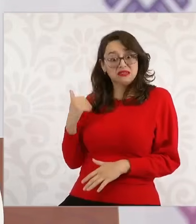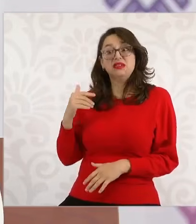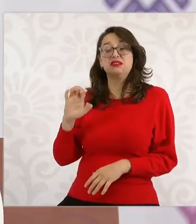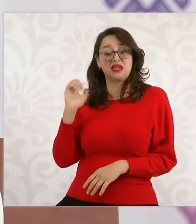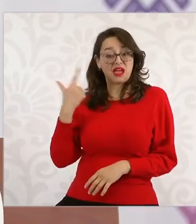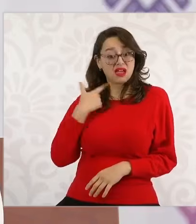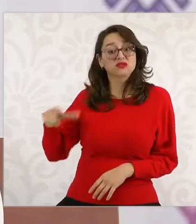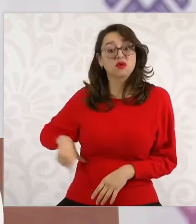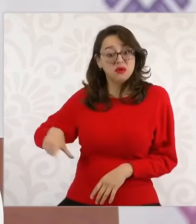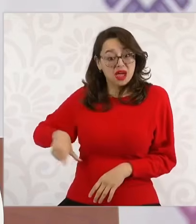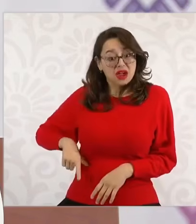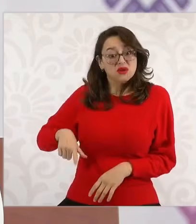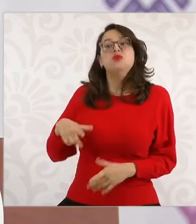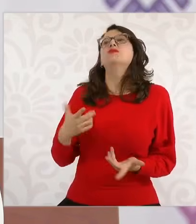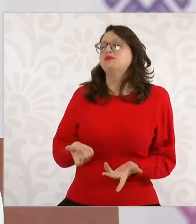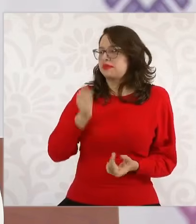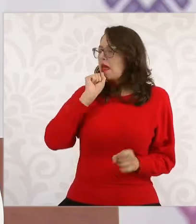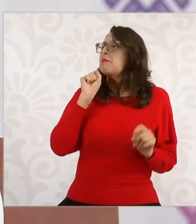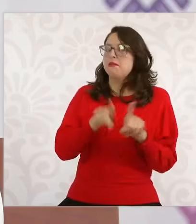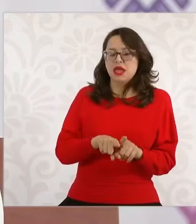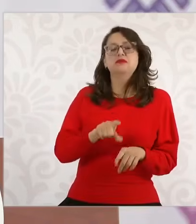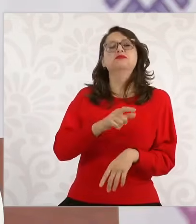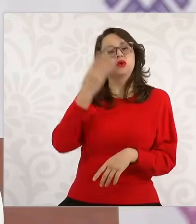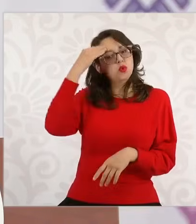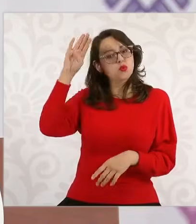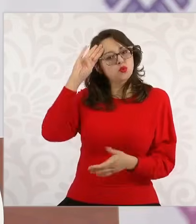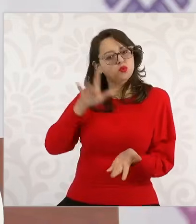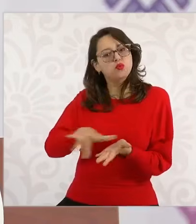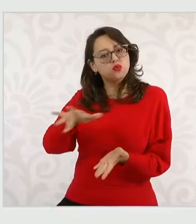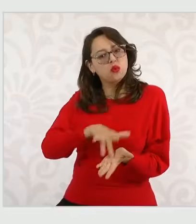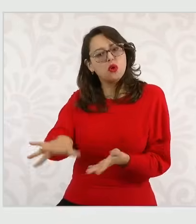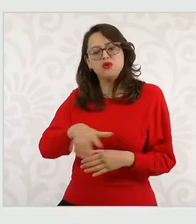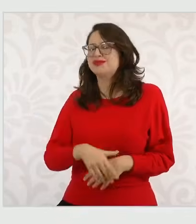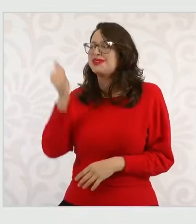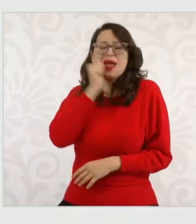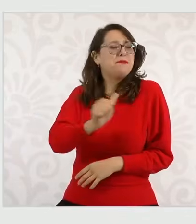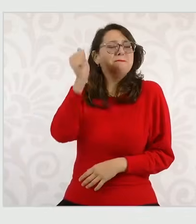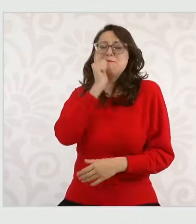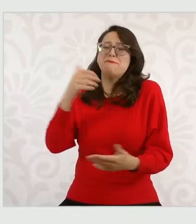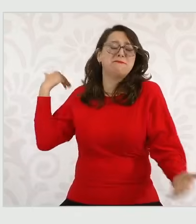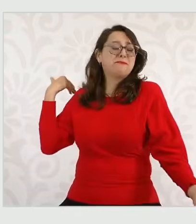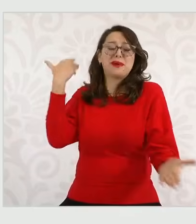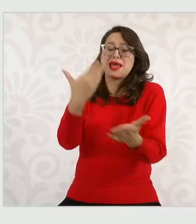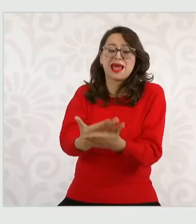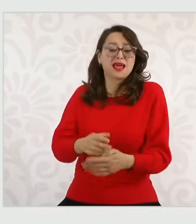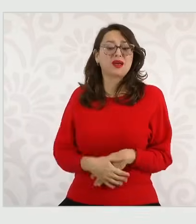Cuba. México fue el único país que se opuso al bloqueo a